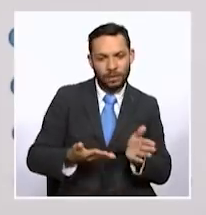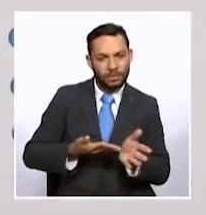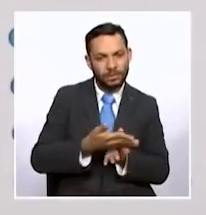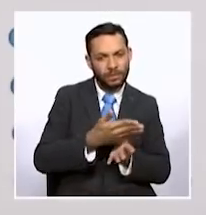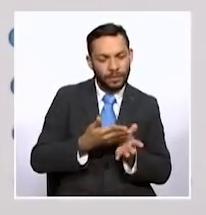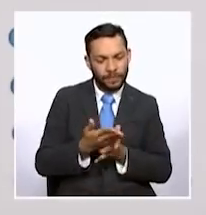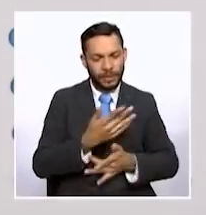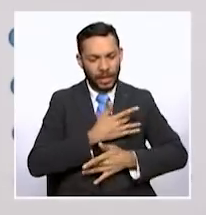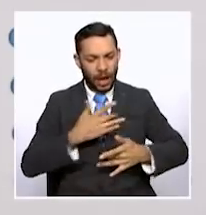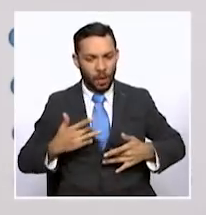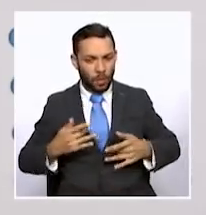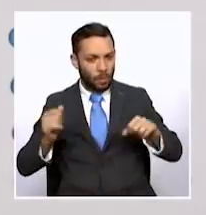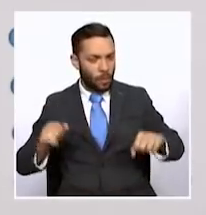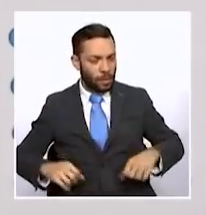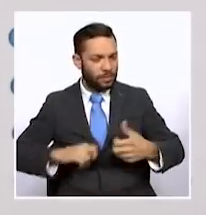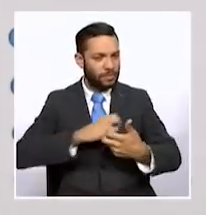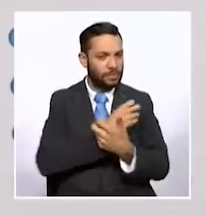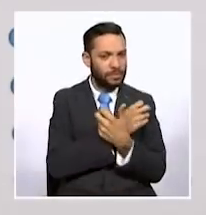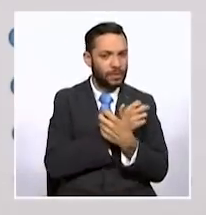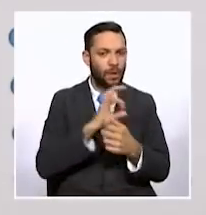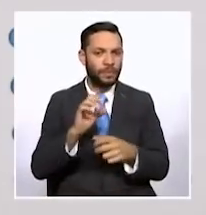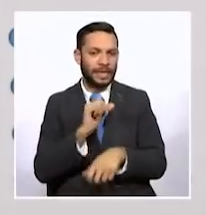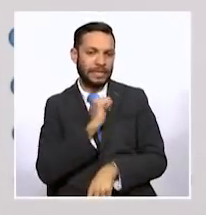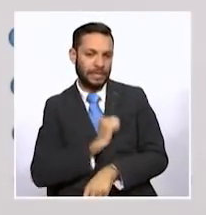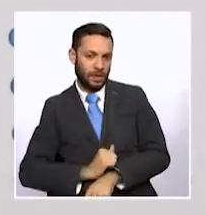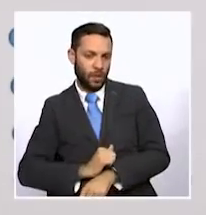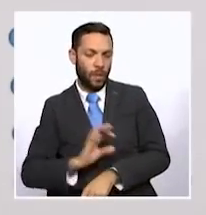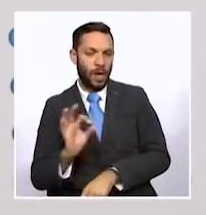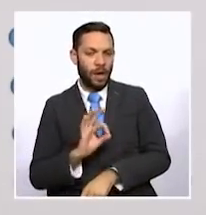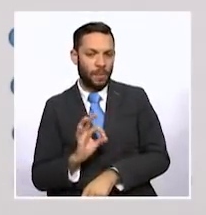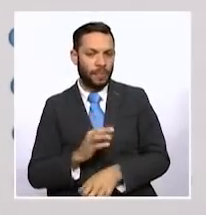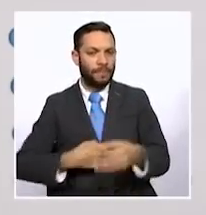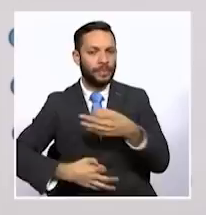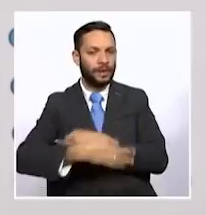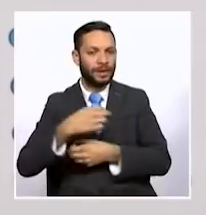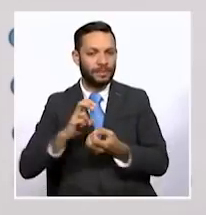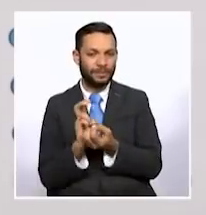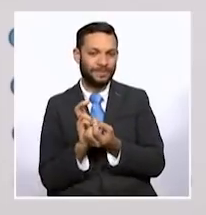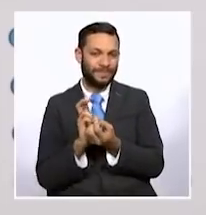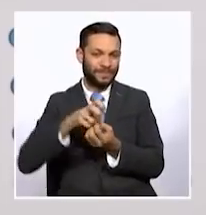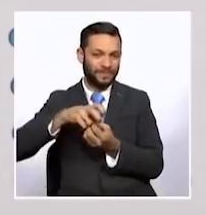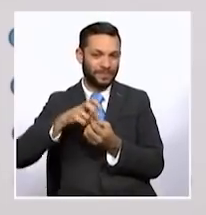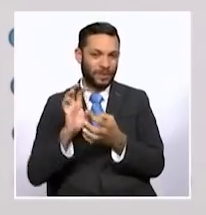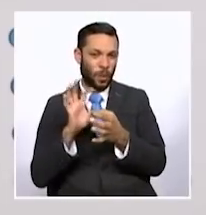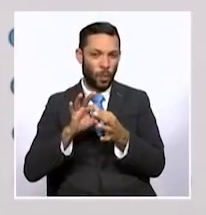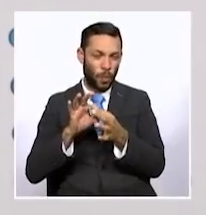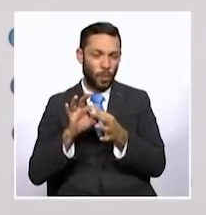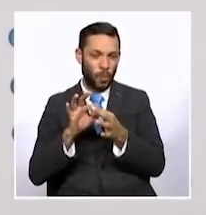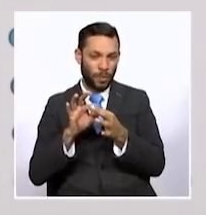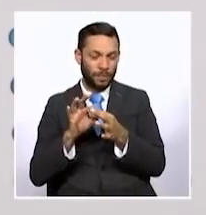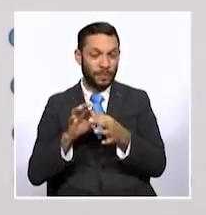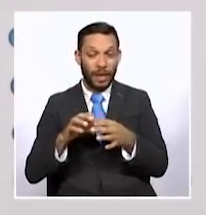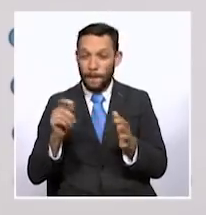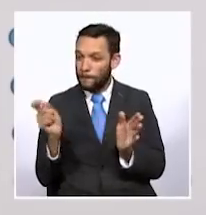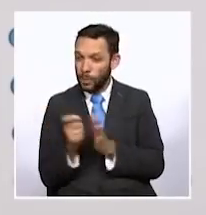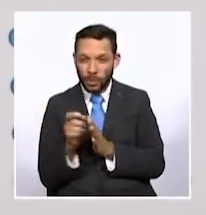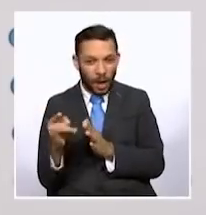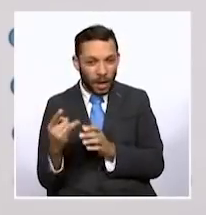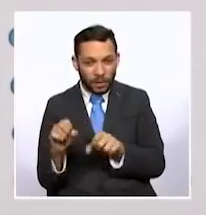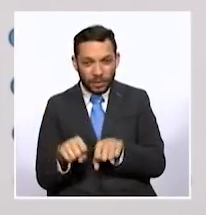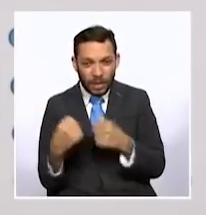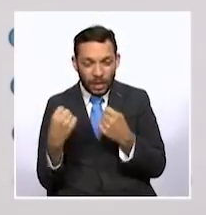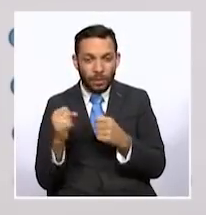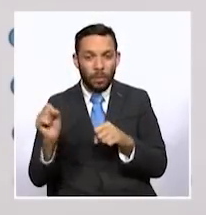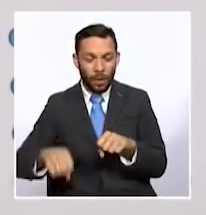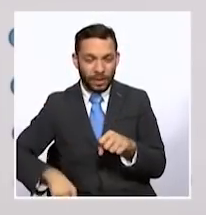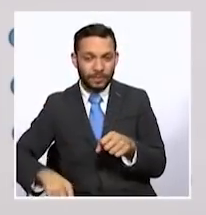una artroscopia, entonces entramos a hacer una remodelación del menisco, o si es posible en pacientes jóvenes y tienen lesiones muy puntuales, hacer una sutura